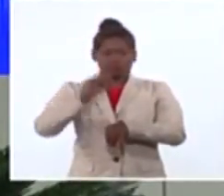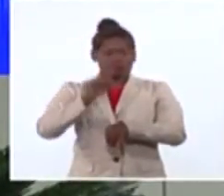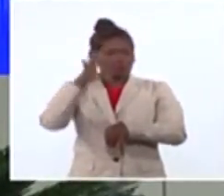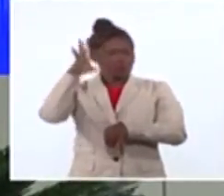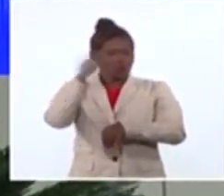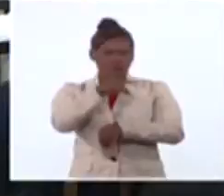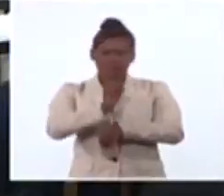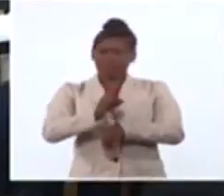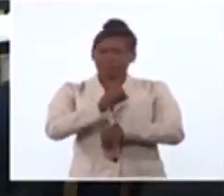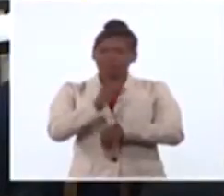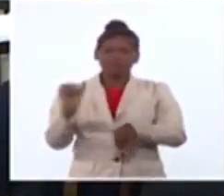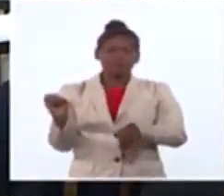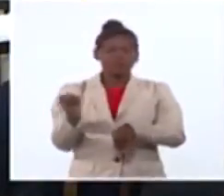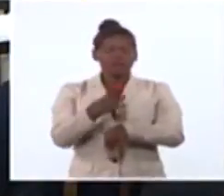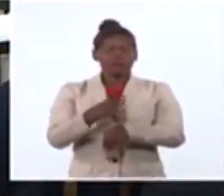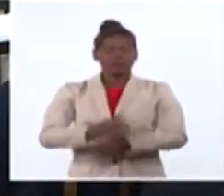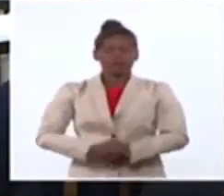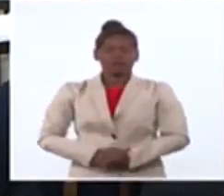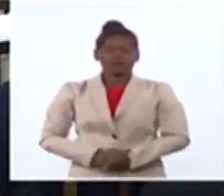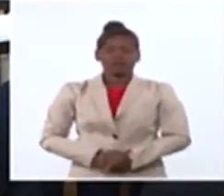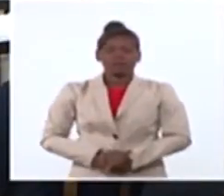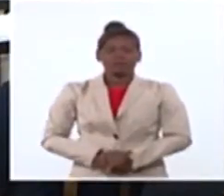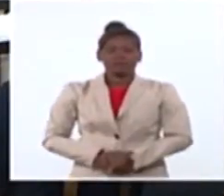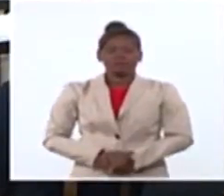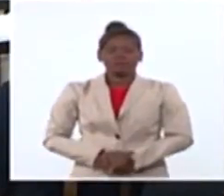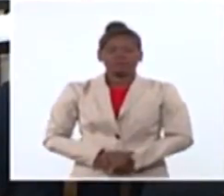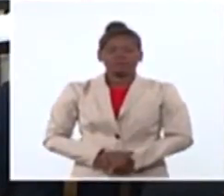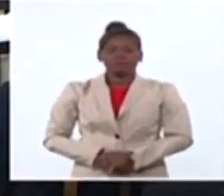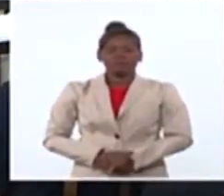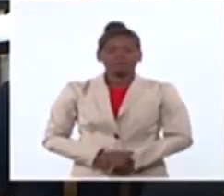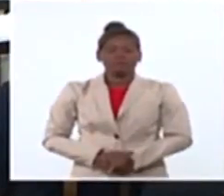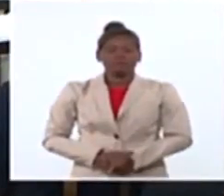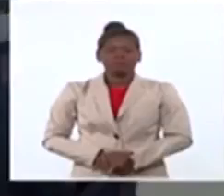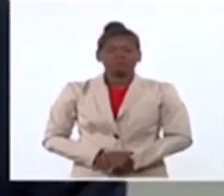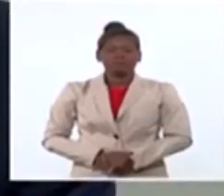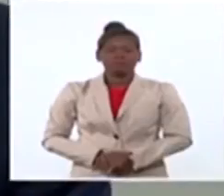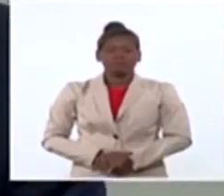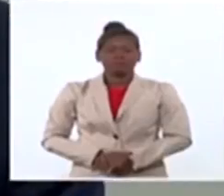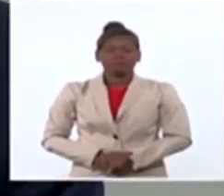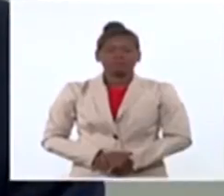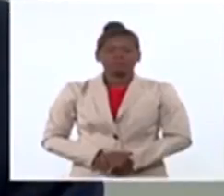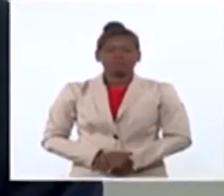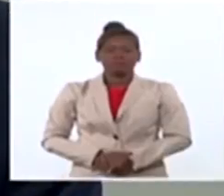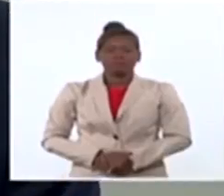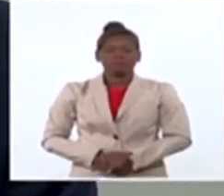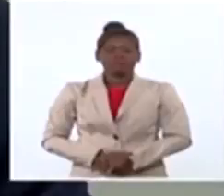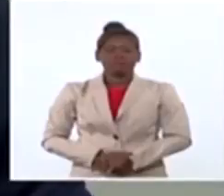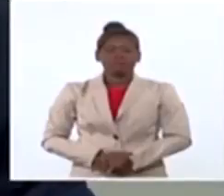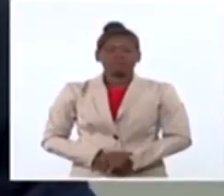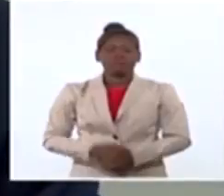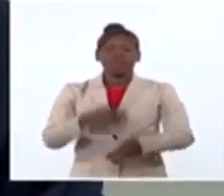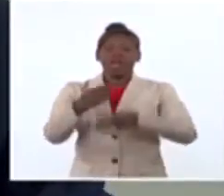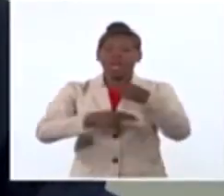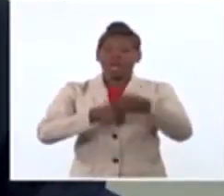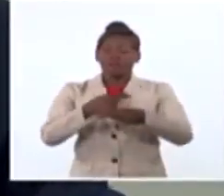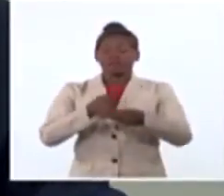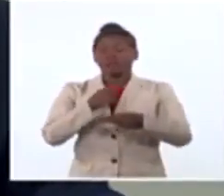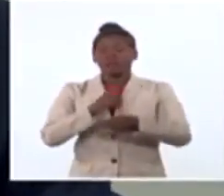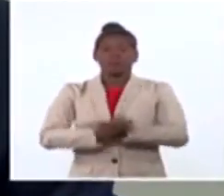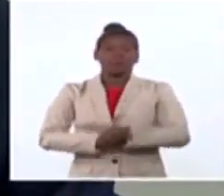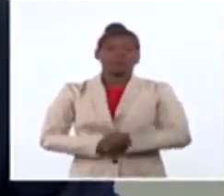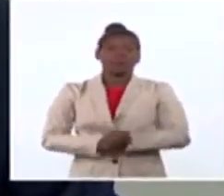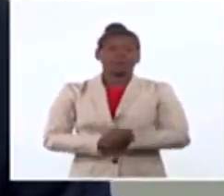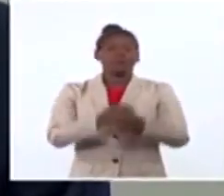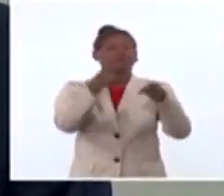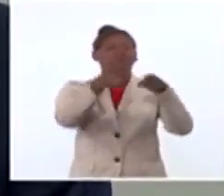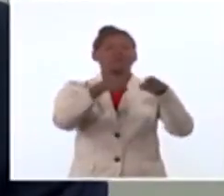existe en Cuba. Utiliza recursos financieros cuantiosos, materiales